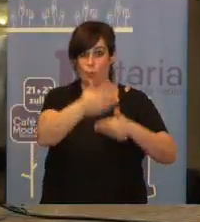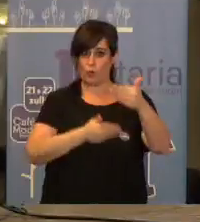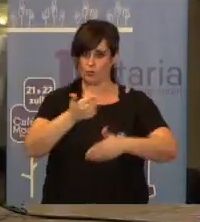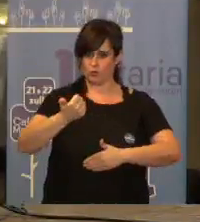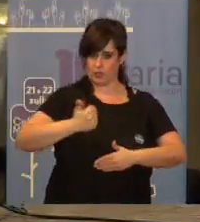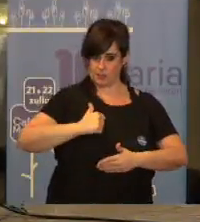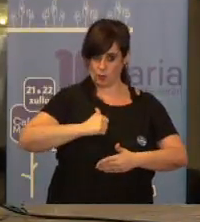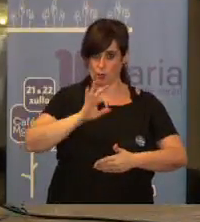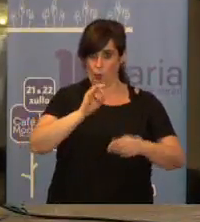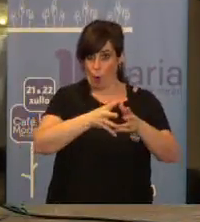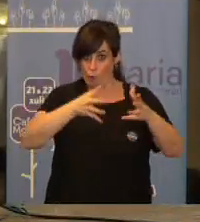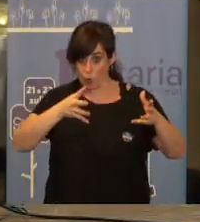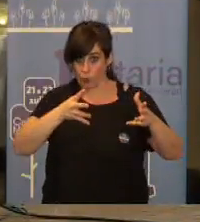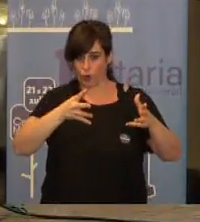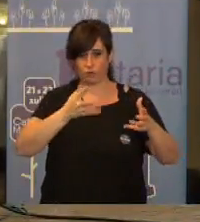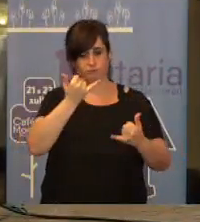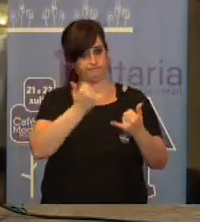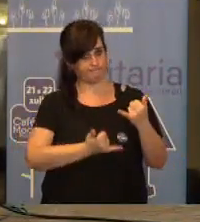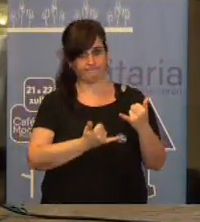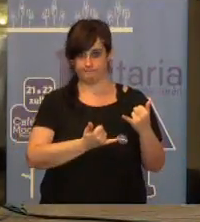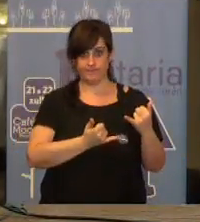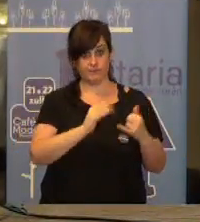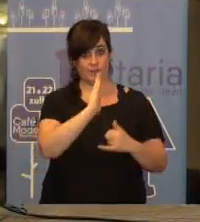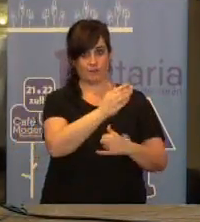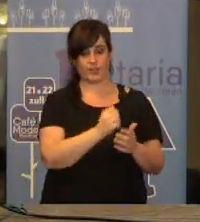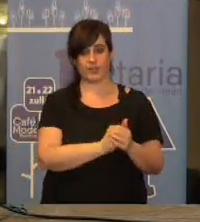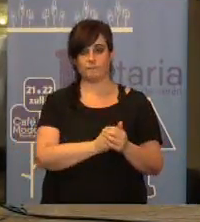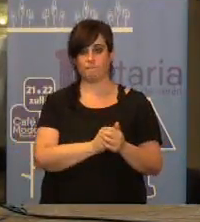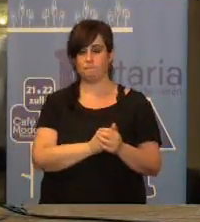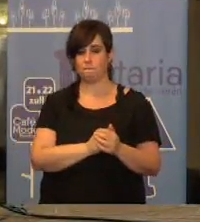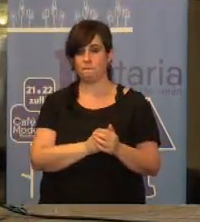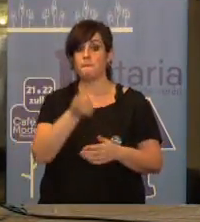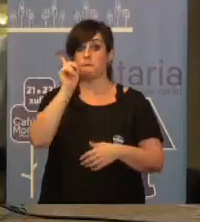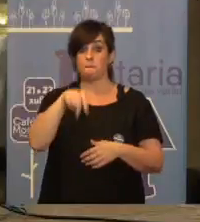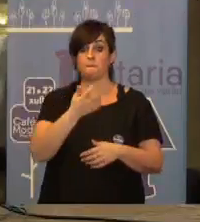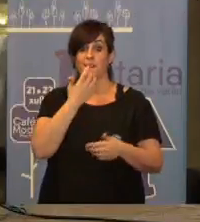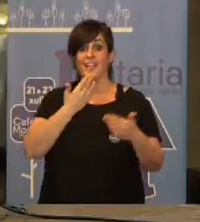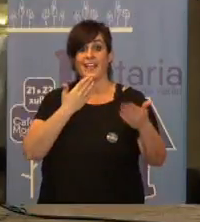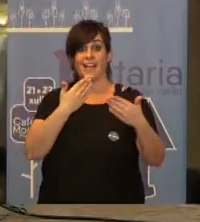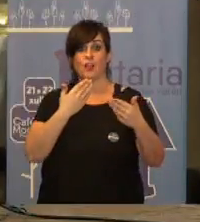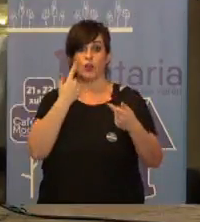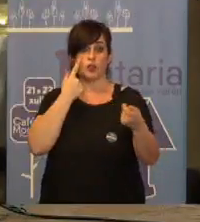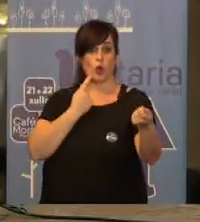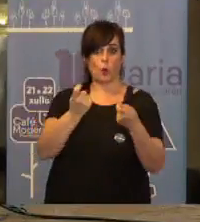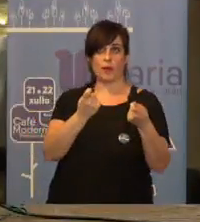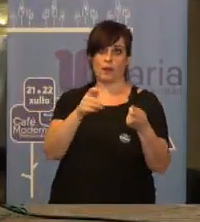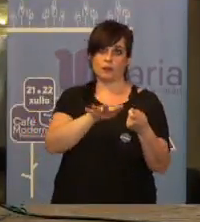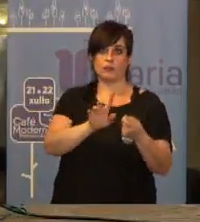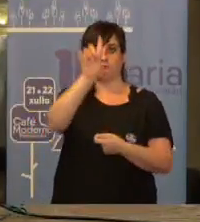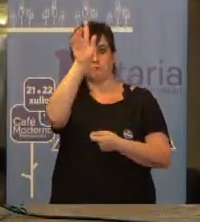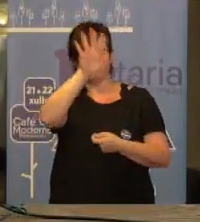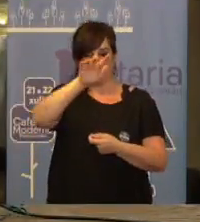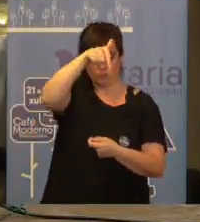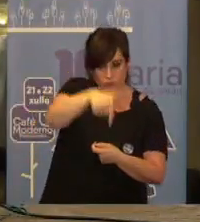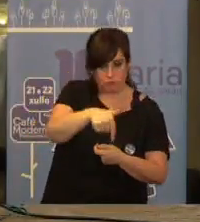eso conleva. Falamos tamén das relacións comerciais norte-sur, é dicir, non a bipolarización norte-sur